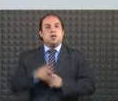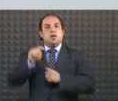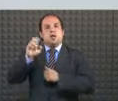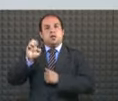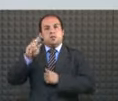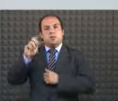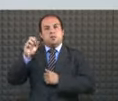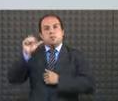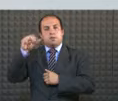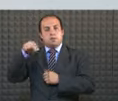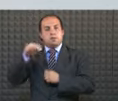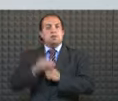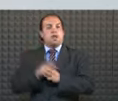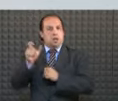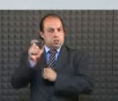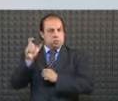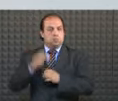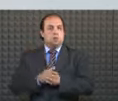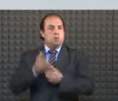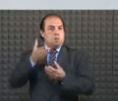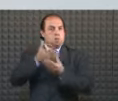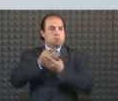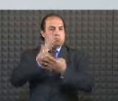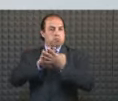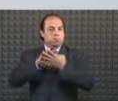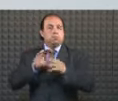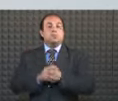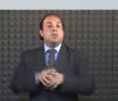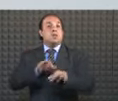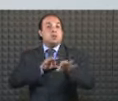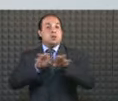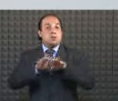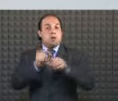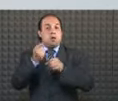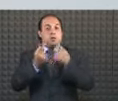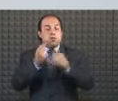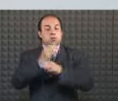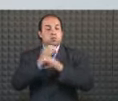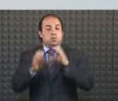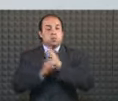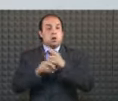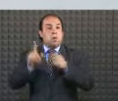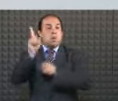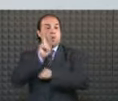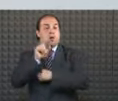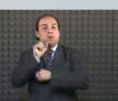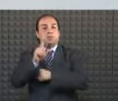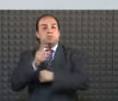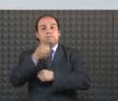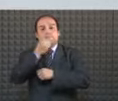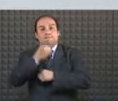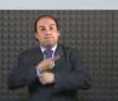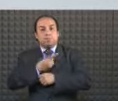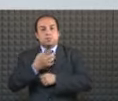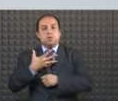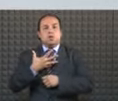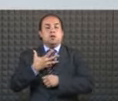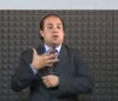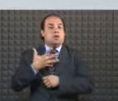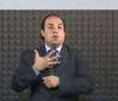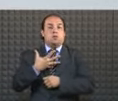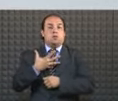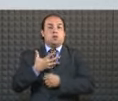Tepepan, fue, ¿verdad? Asistimos a Tepepan, y ahí se trabajó en algunos casos de mujeres que también nos habían dicho que estaban de manera